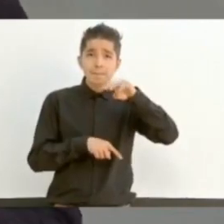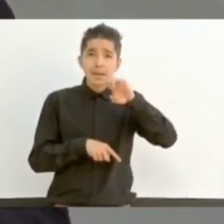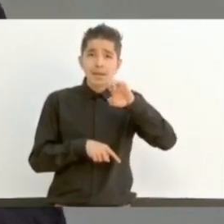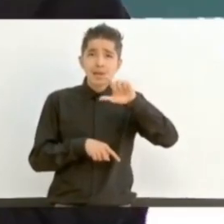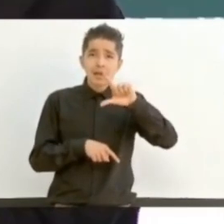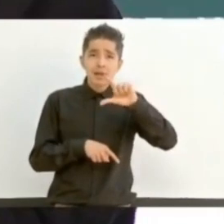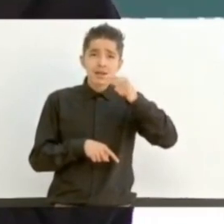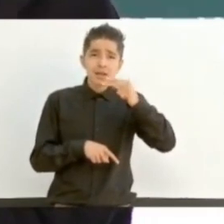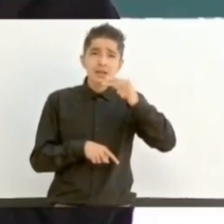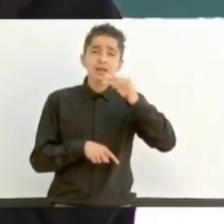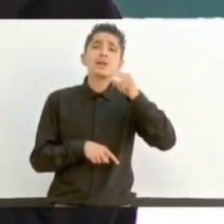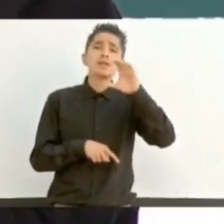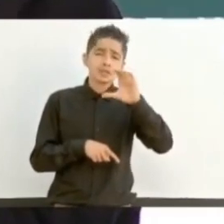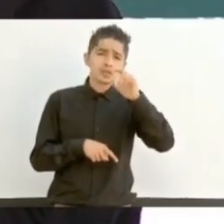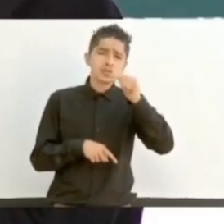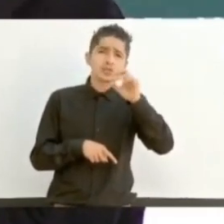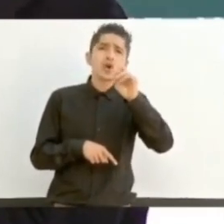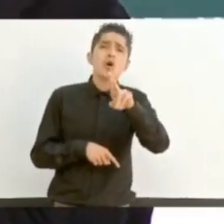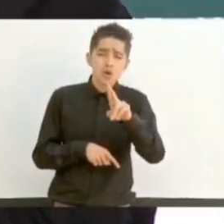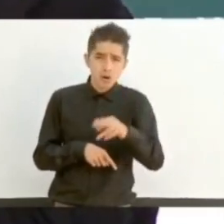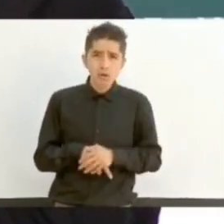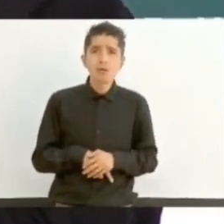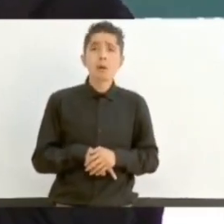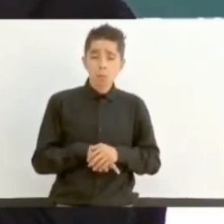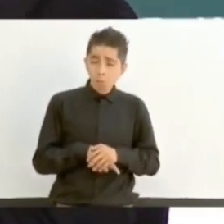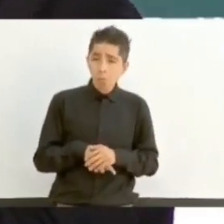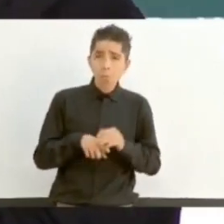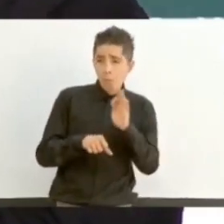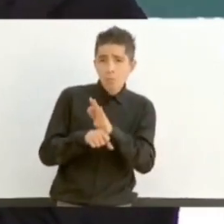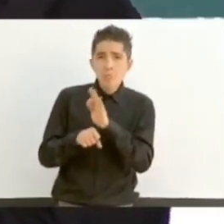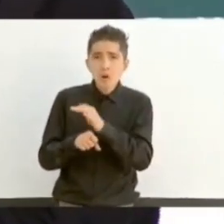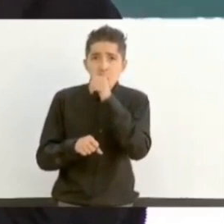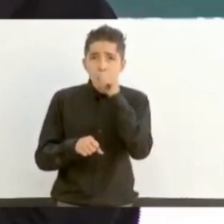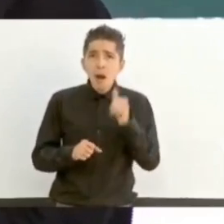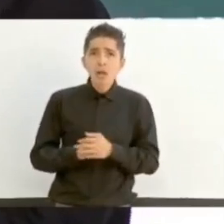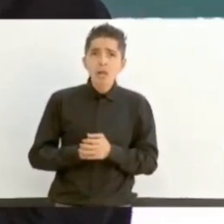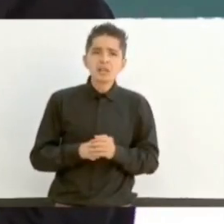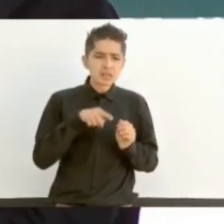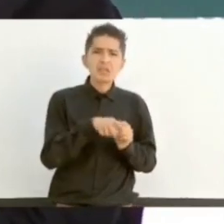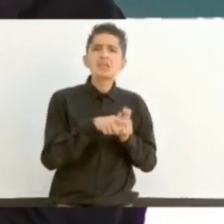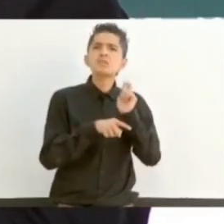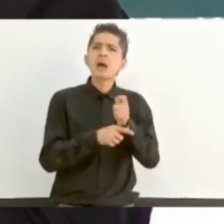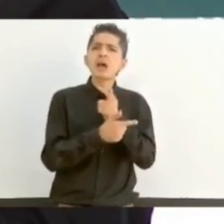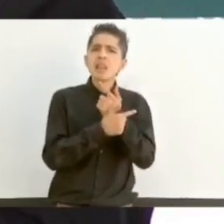Él era un liberal puro,